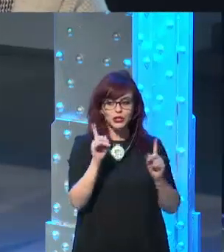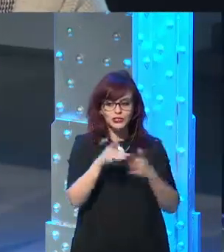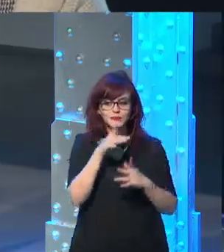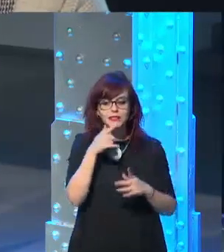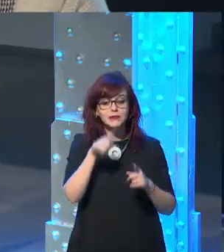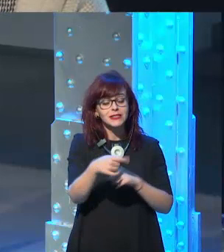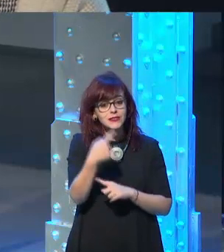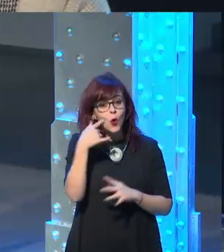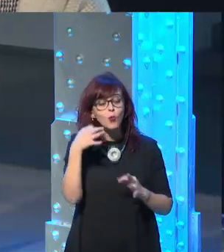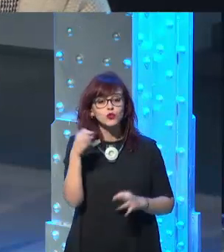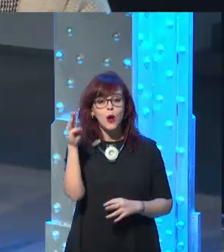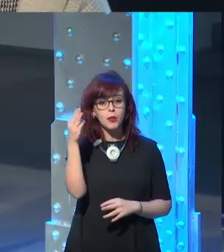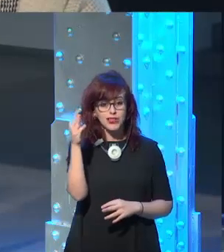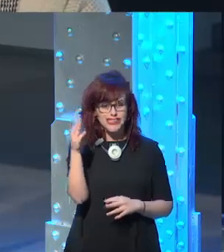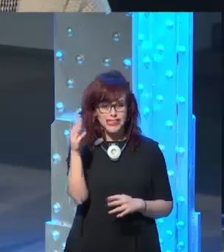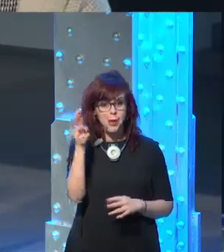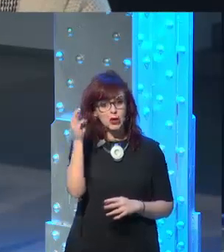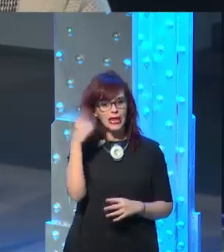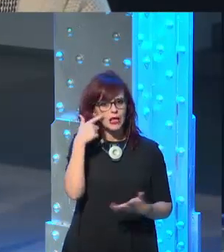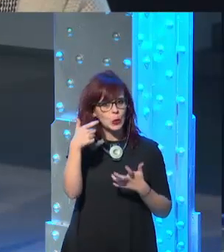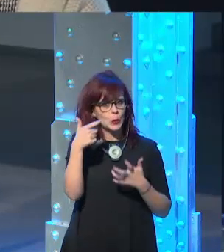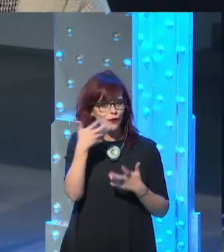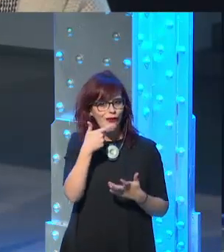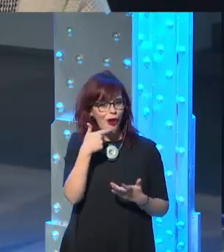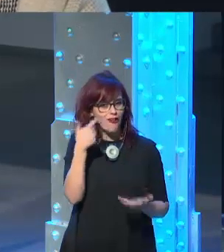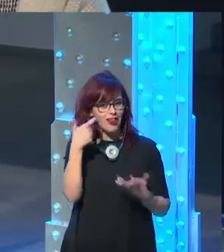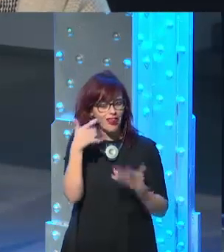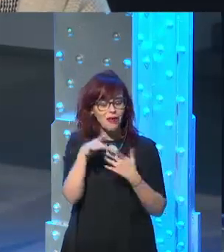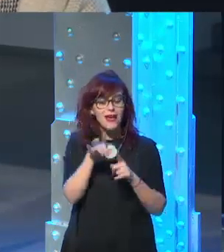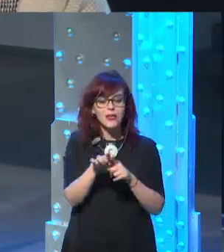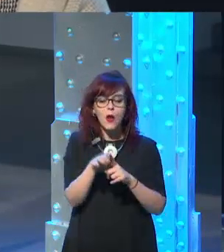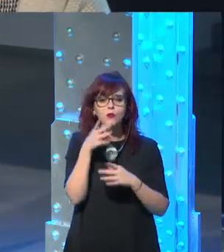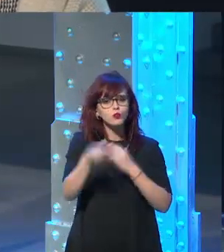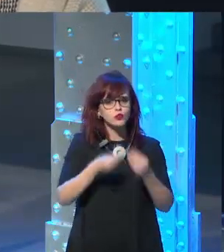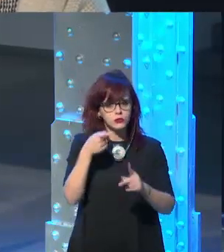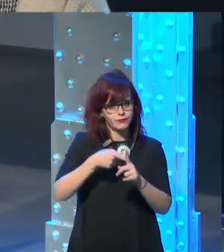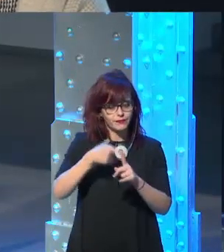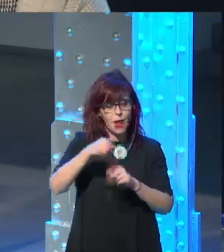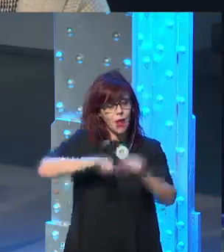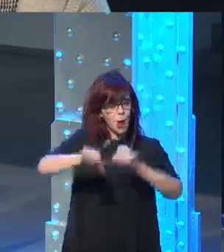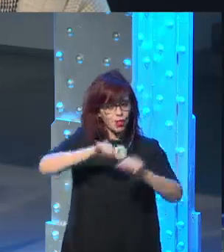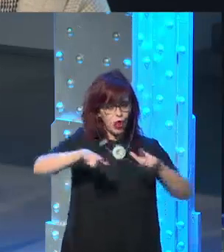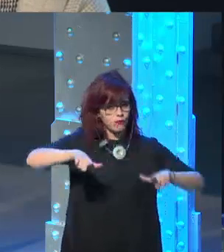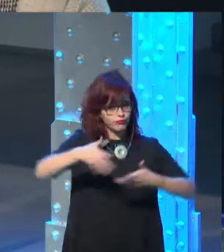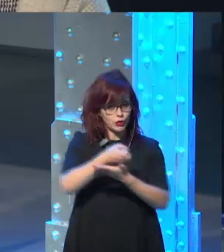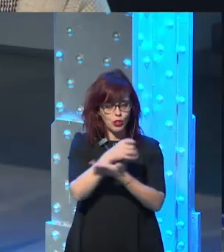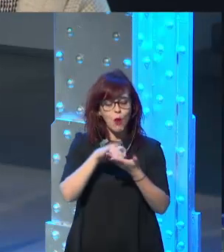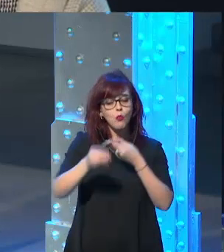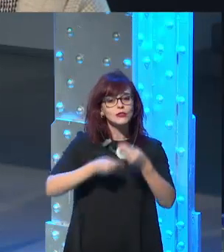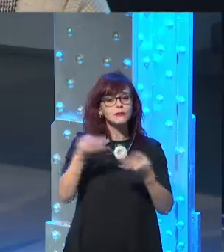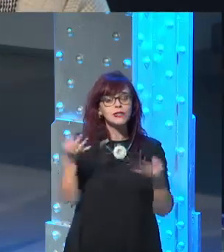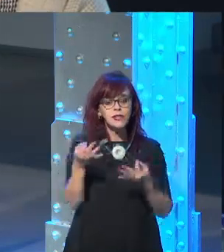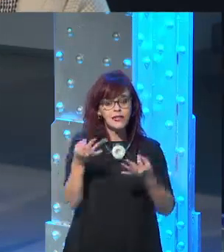haciendo referencia a las proteínas fluorescentes, ¿no? En realidad esto es una técnica que es muy usada en todos los laboratorios. Nosotros lo que